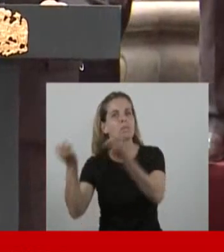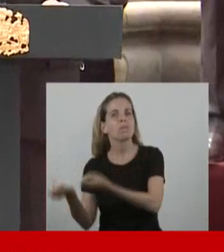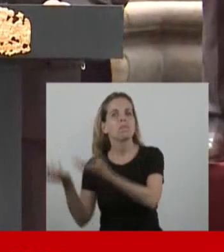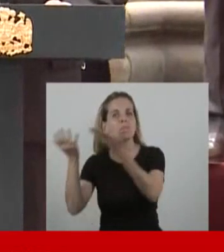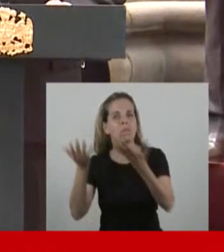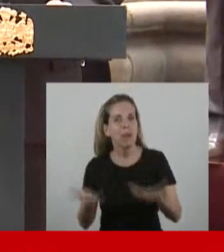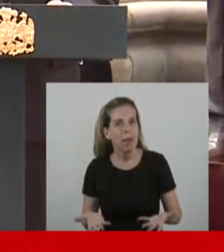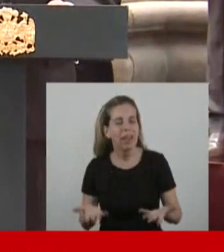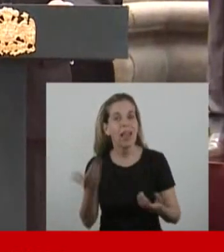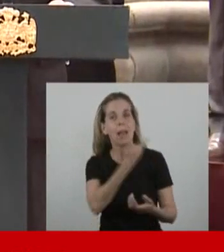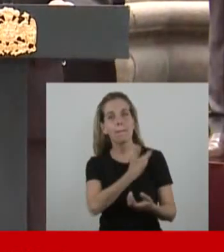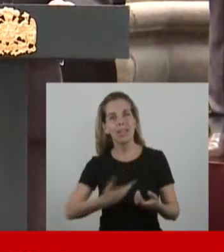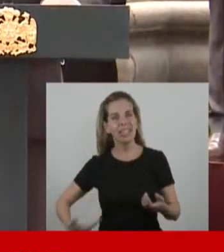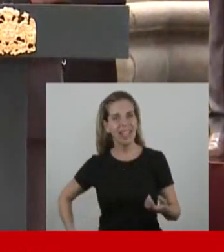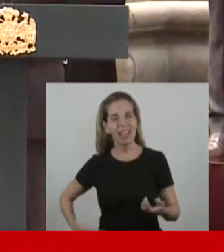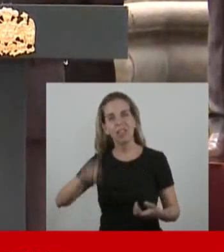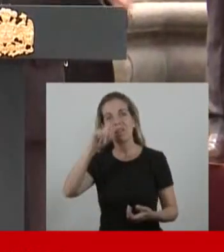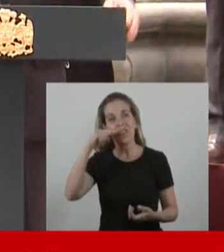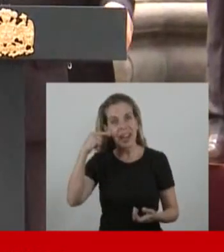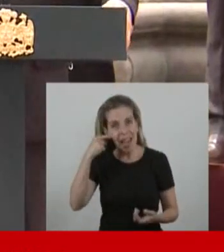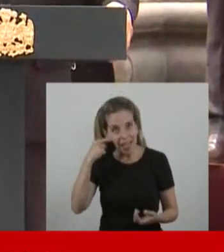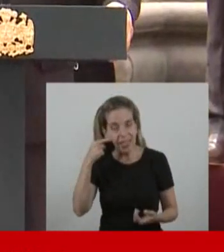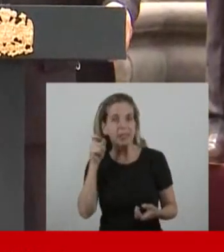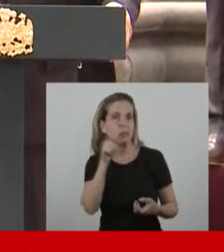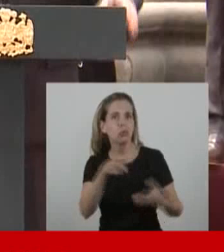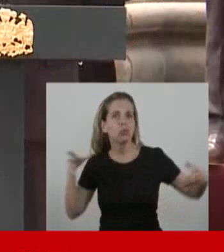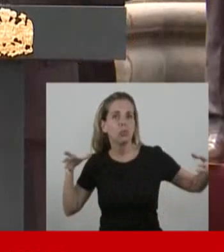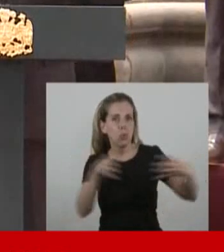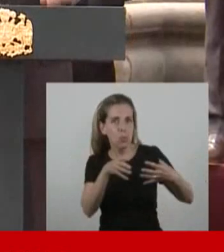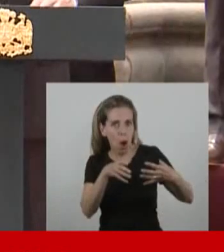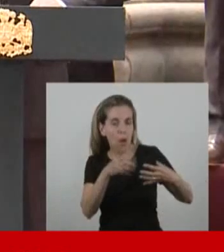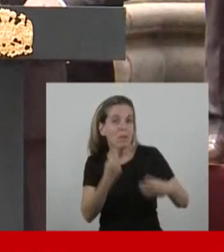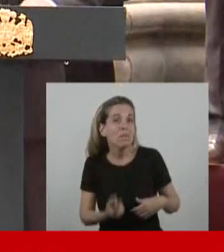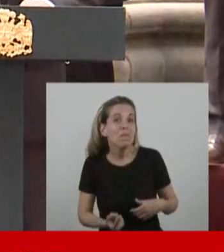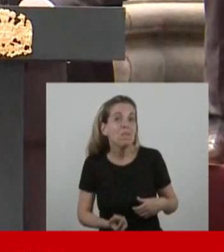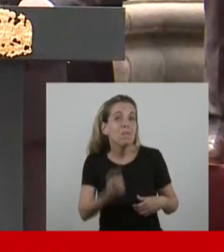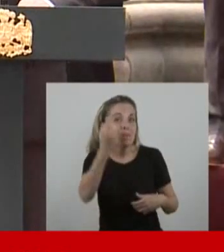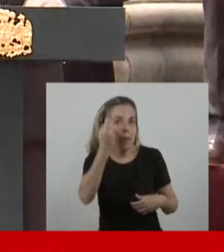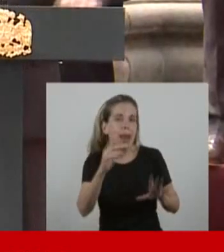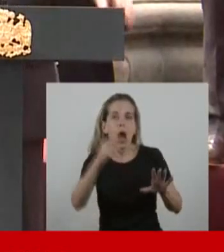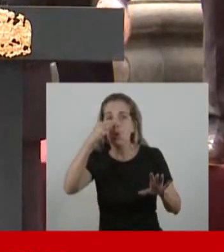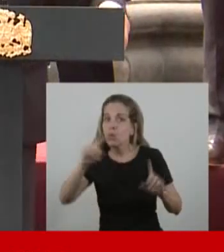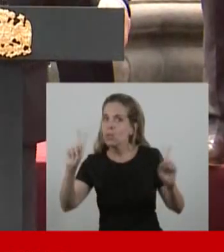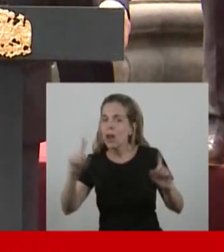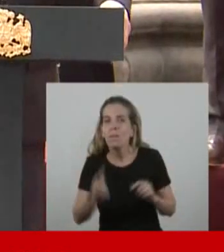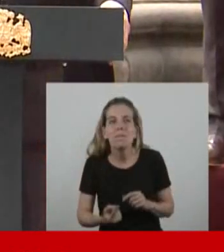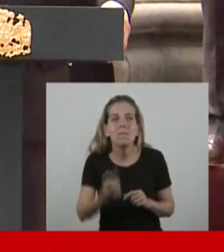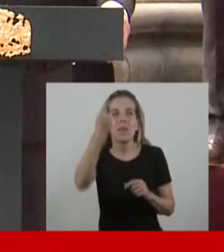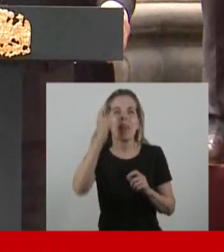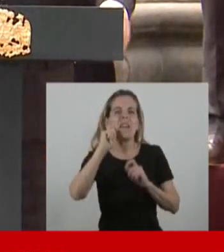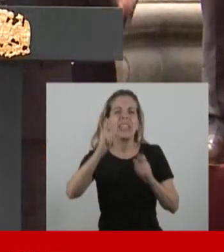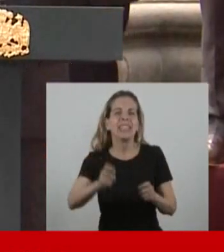bienvenida al presidente Alberto Fernández y a su delegación en su primera, no última, visita a